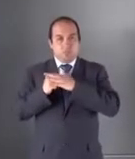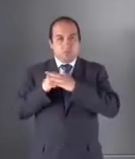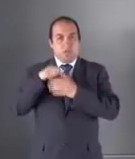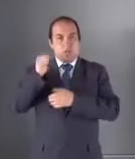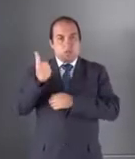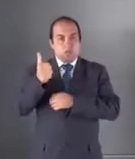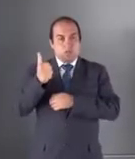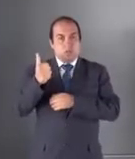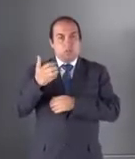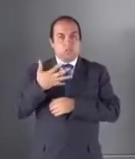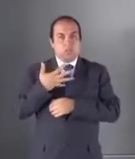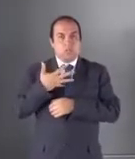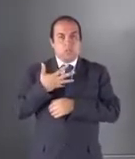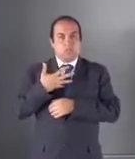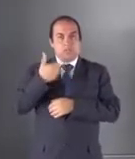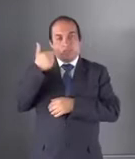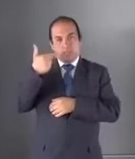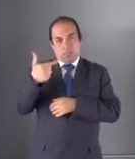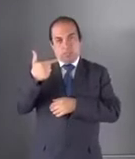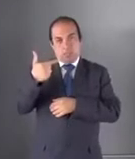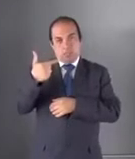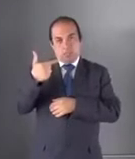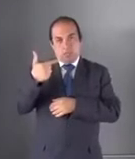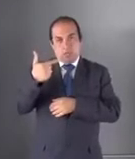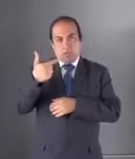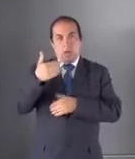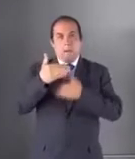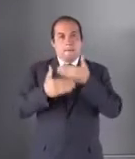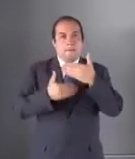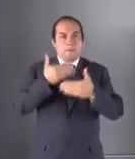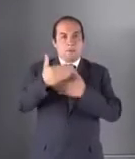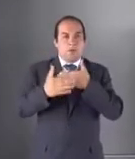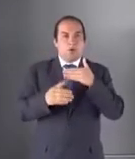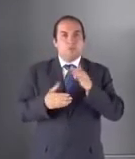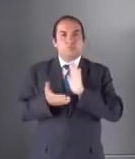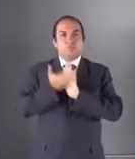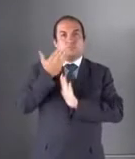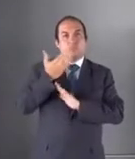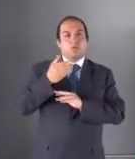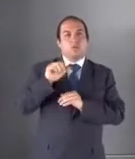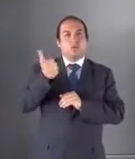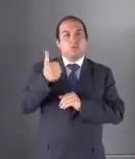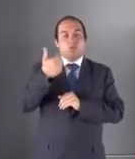encuentran en 7 en proceso de cimentación y 8 por iniciar.